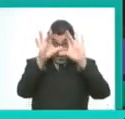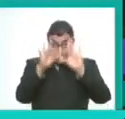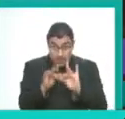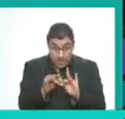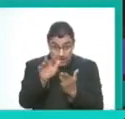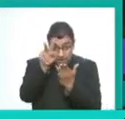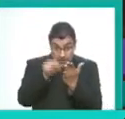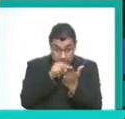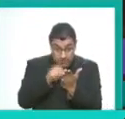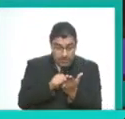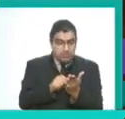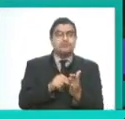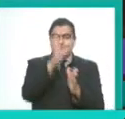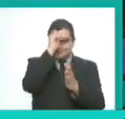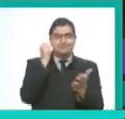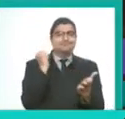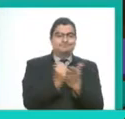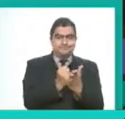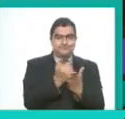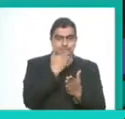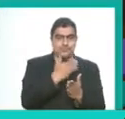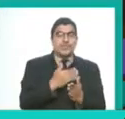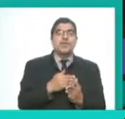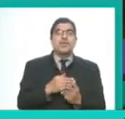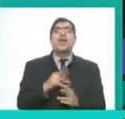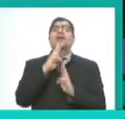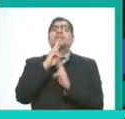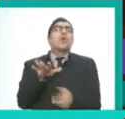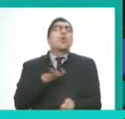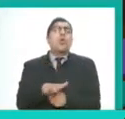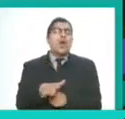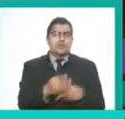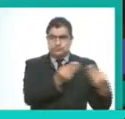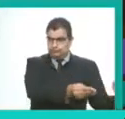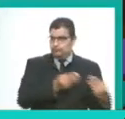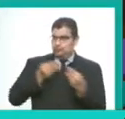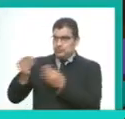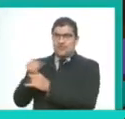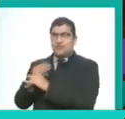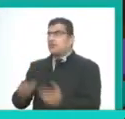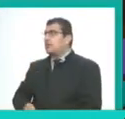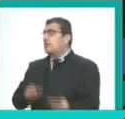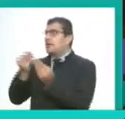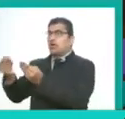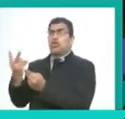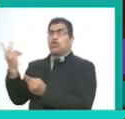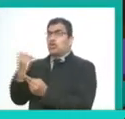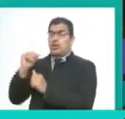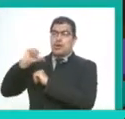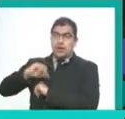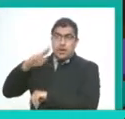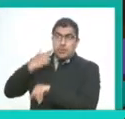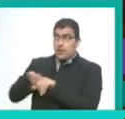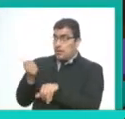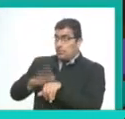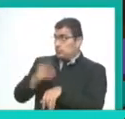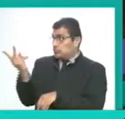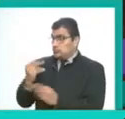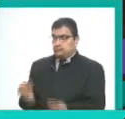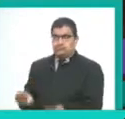en respuesta el bancomex señaló que turnó la solicitud de información a dos de sus unidades administrativas